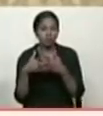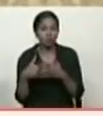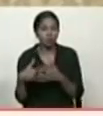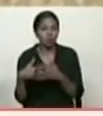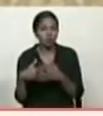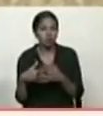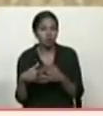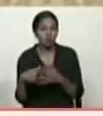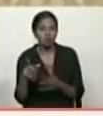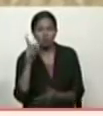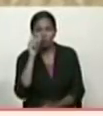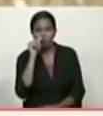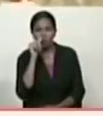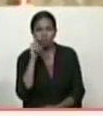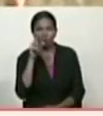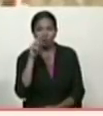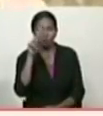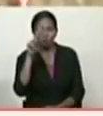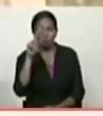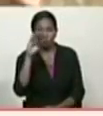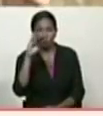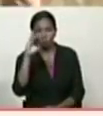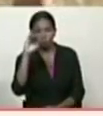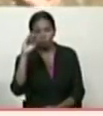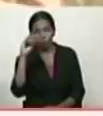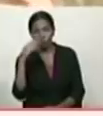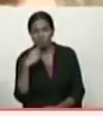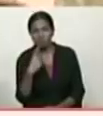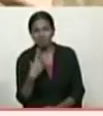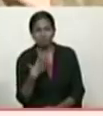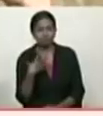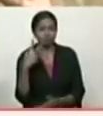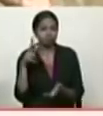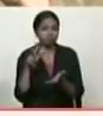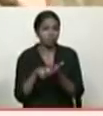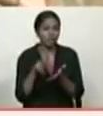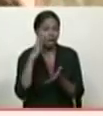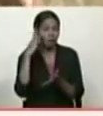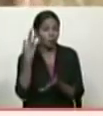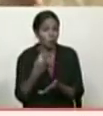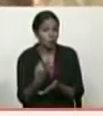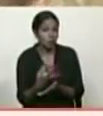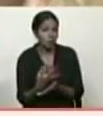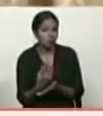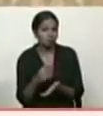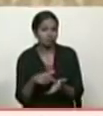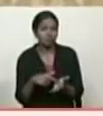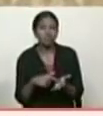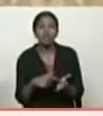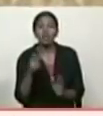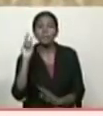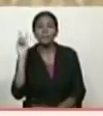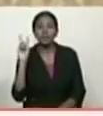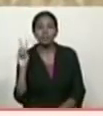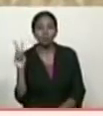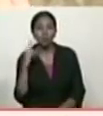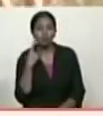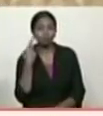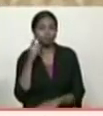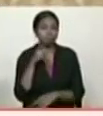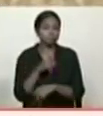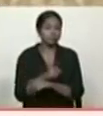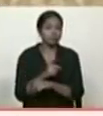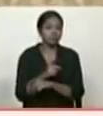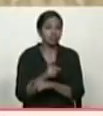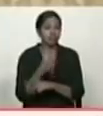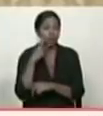que esto constituye o comprueba que Venezuela es una amenaza para